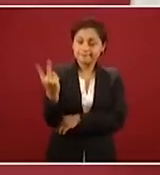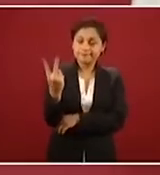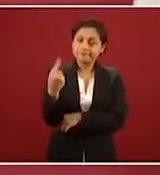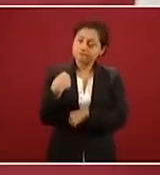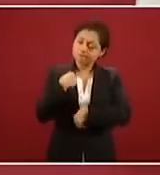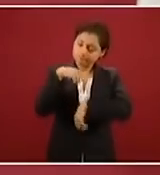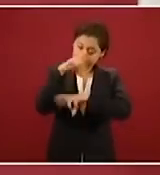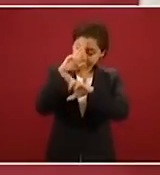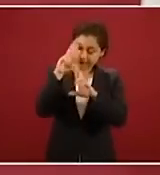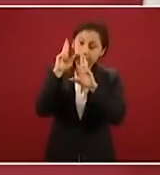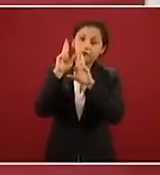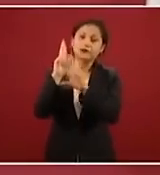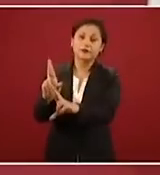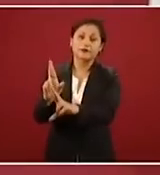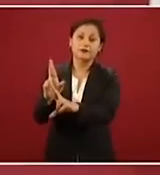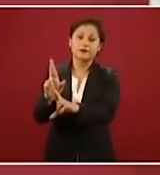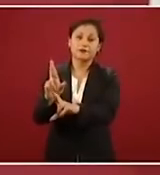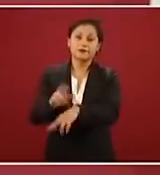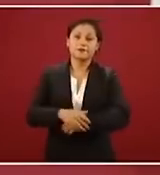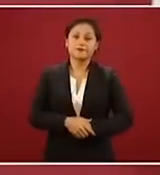respeto.